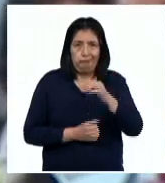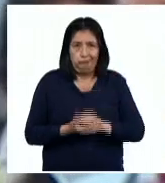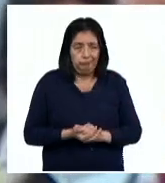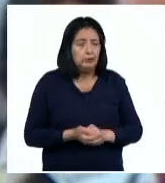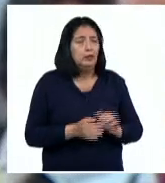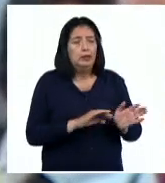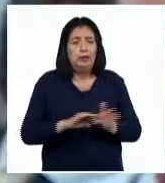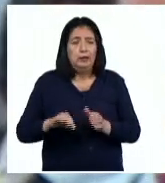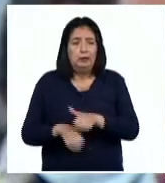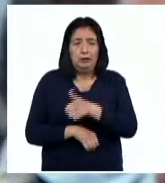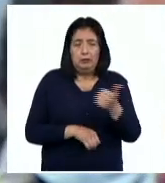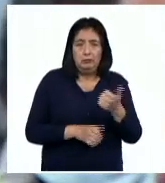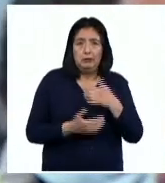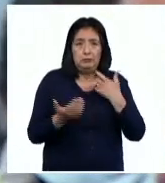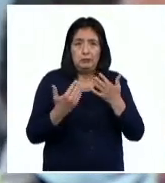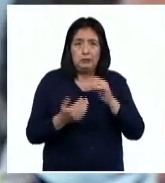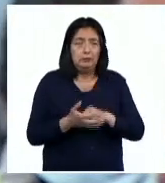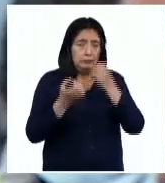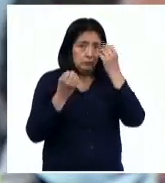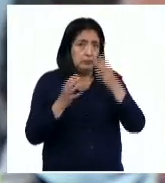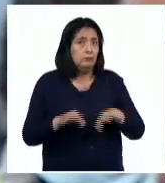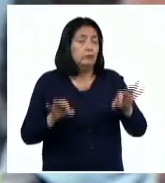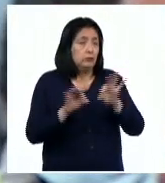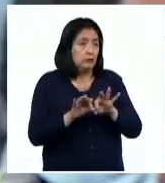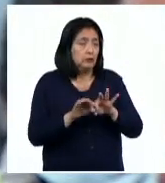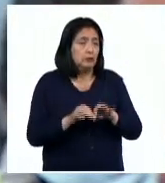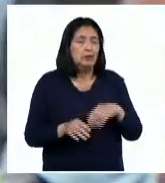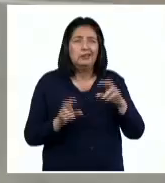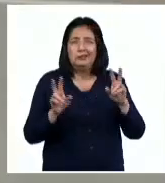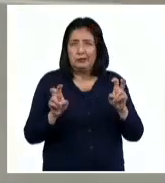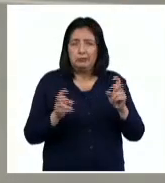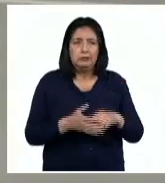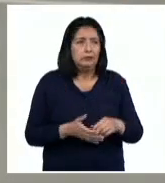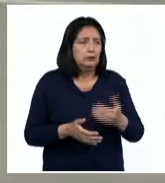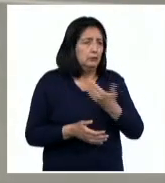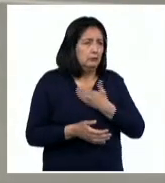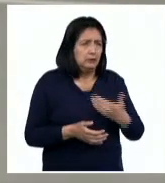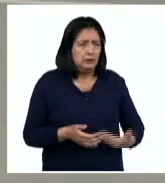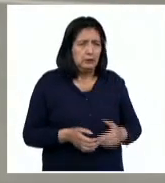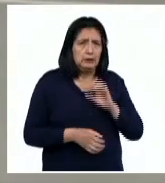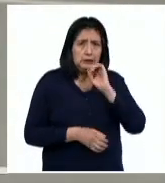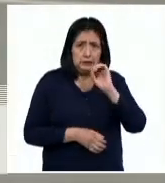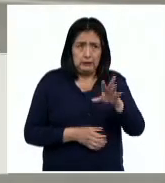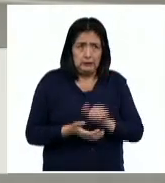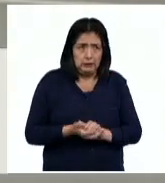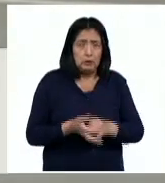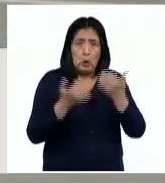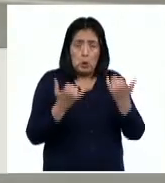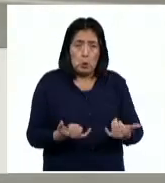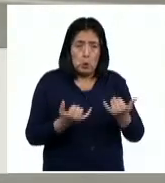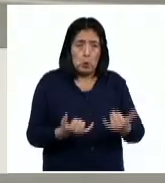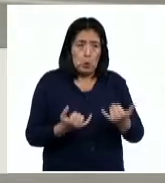fáciles. Pero nos vamos ahora también a mencionar información importante con respecto a la presidencia. Les informamos que hoy